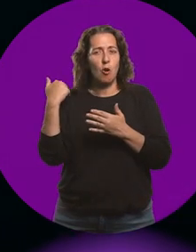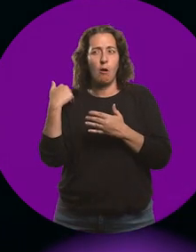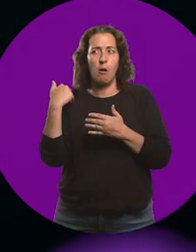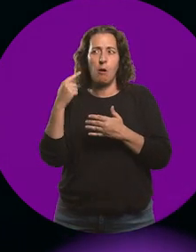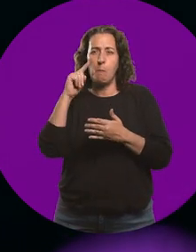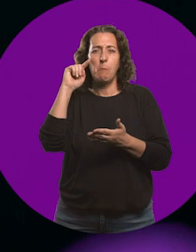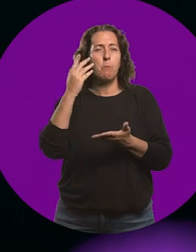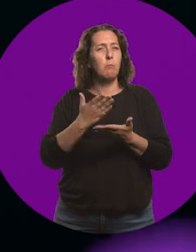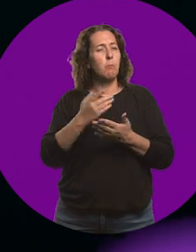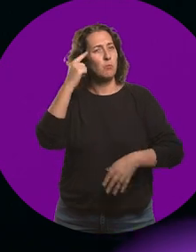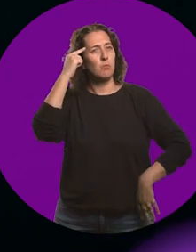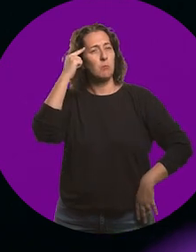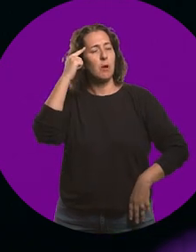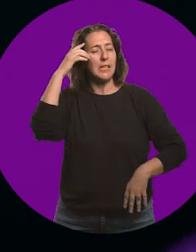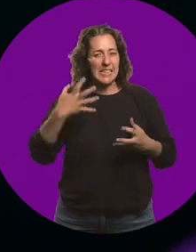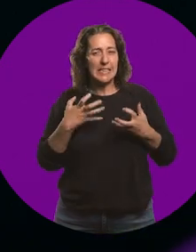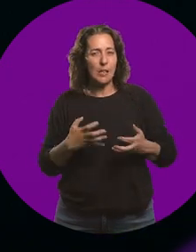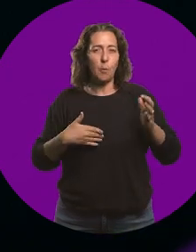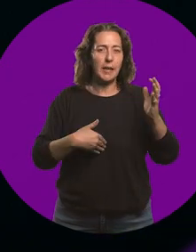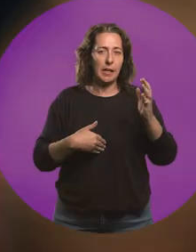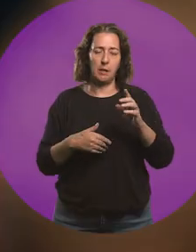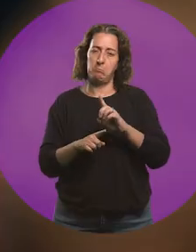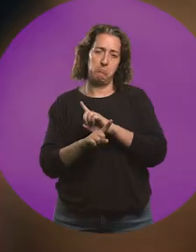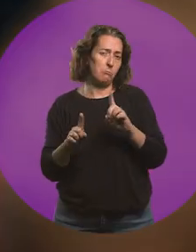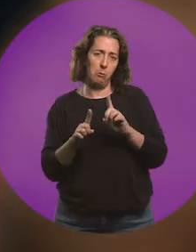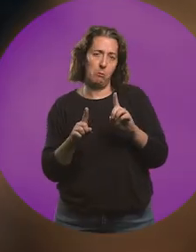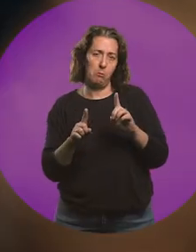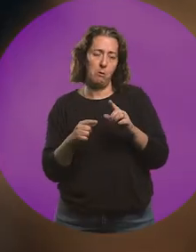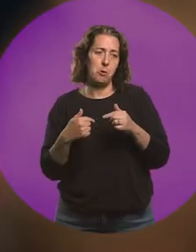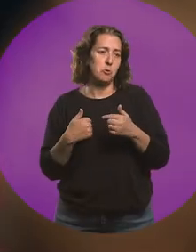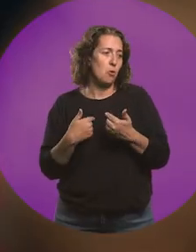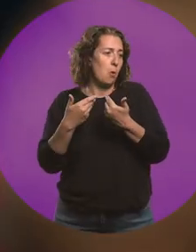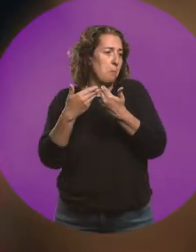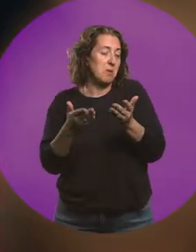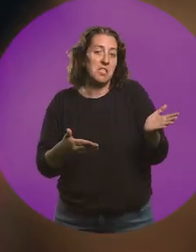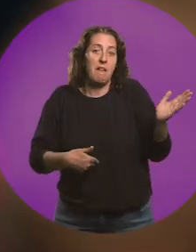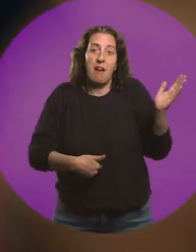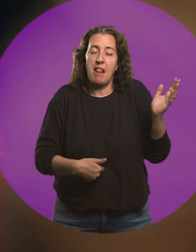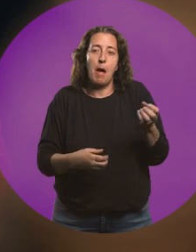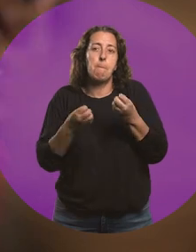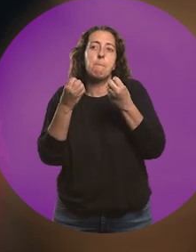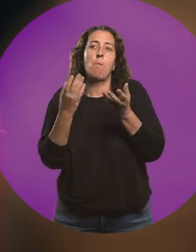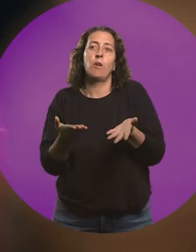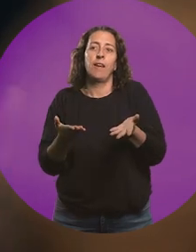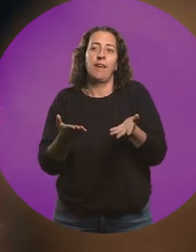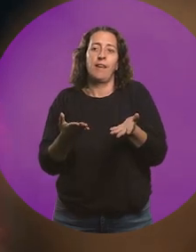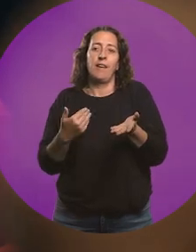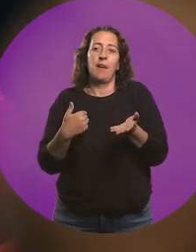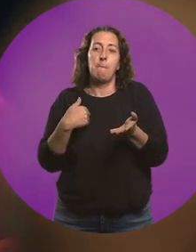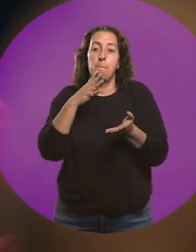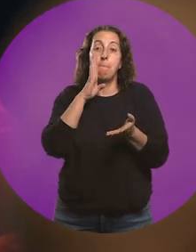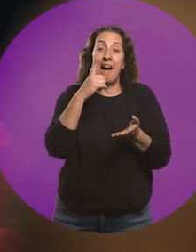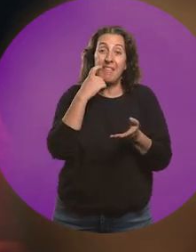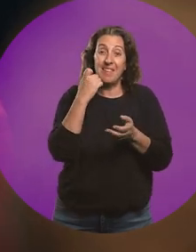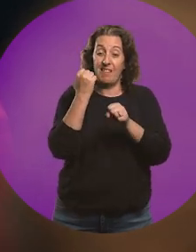bailarina, ¿no? Yo empecé a bailar porque me querían poner a hacer algo entre que yo salía del colegio y mis padres